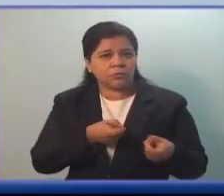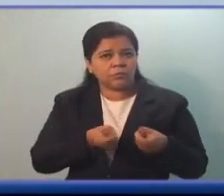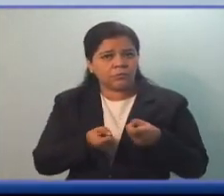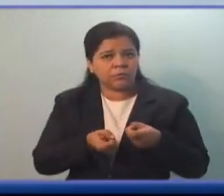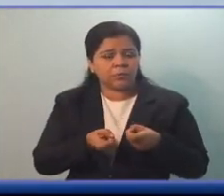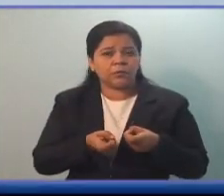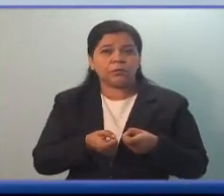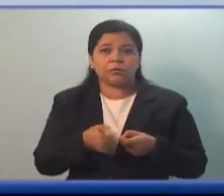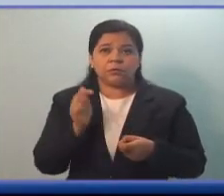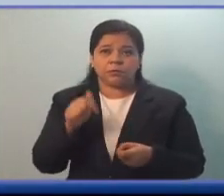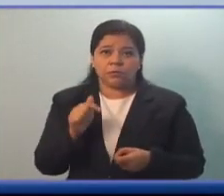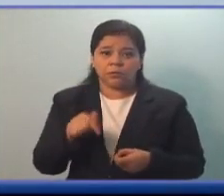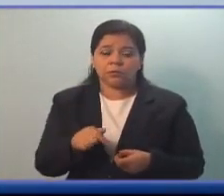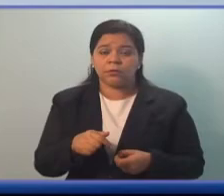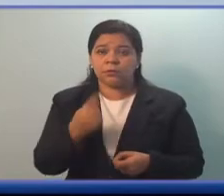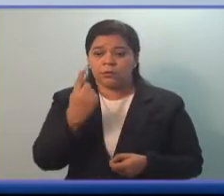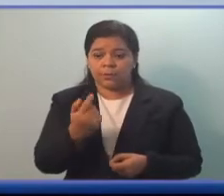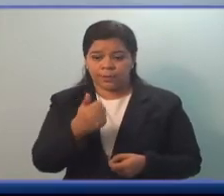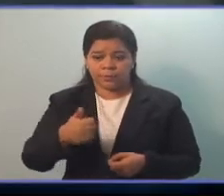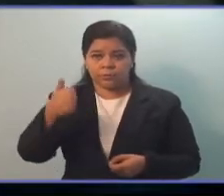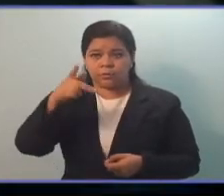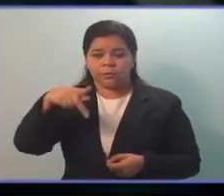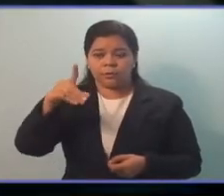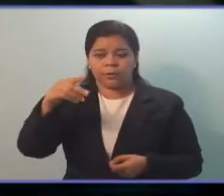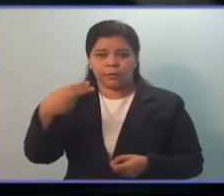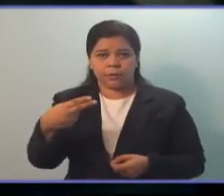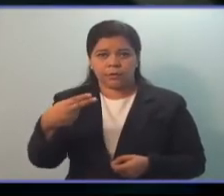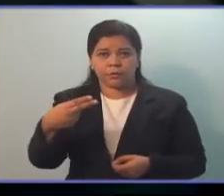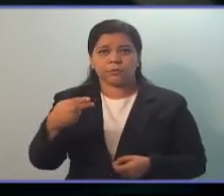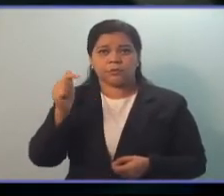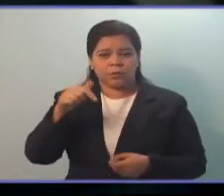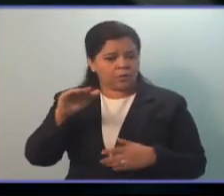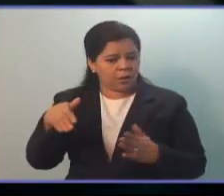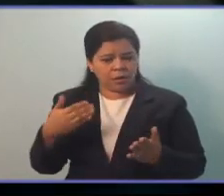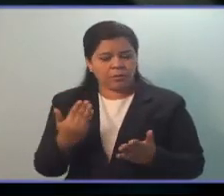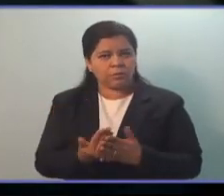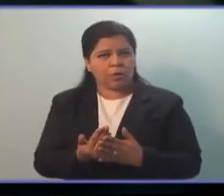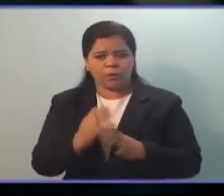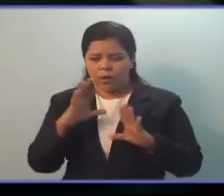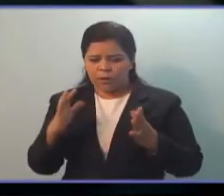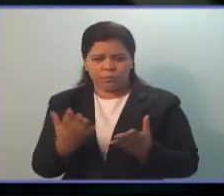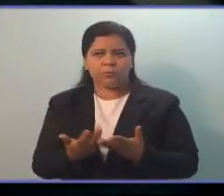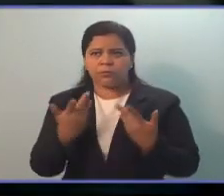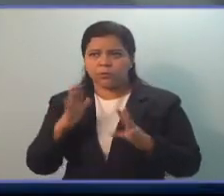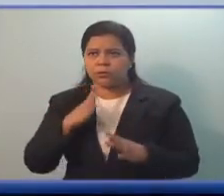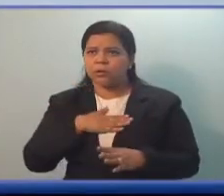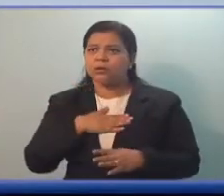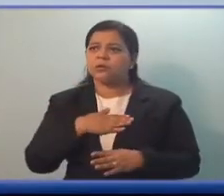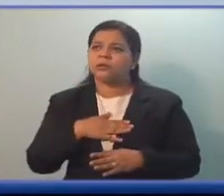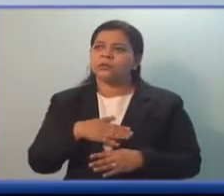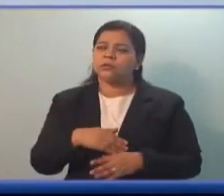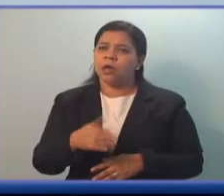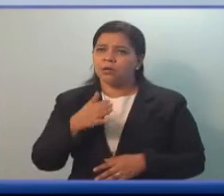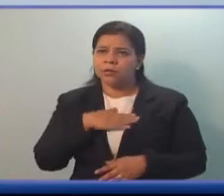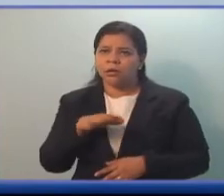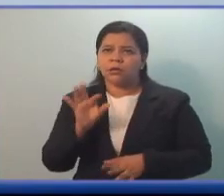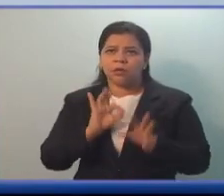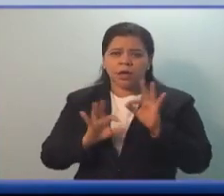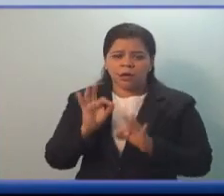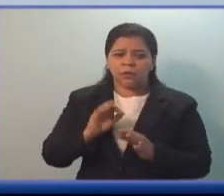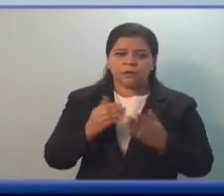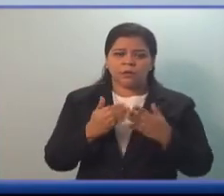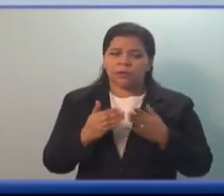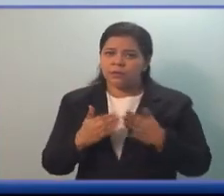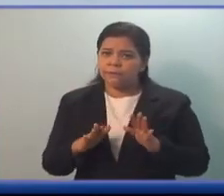Precisamente la figura del Procurador de Derechos Humanos, Ombudsman, que existe casi en todas partes del mundo, con algunas diferencias en su,